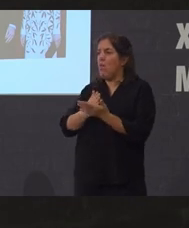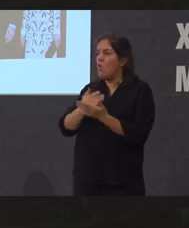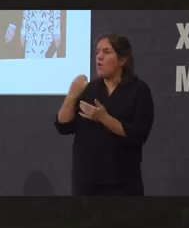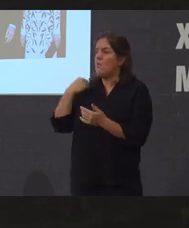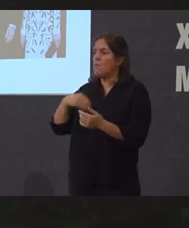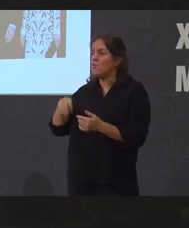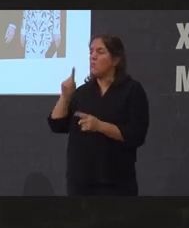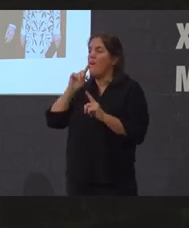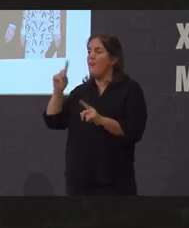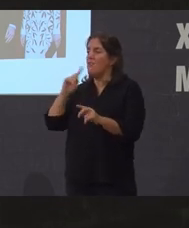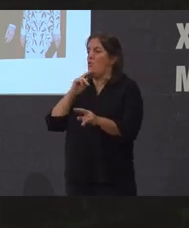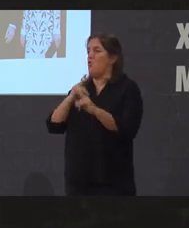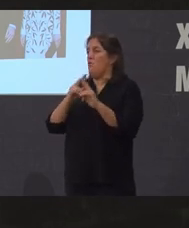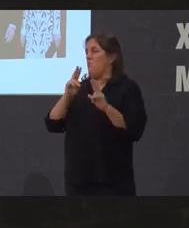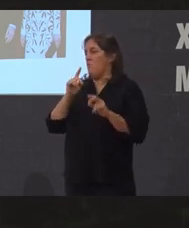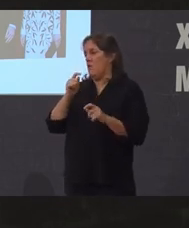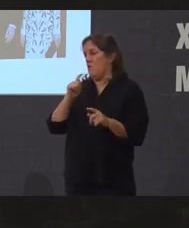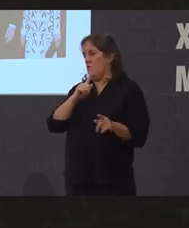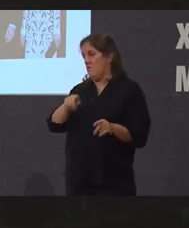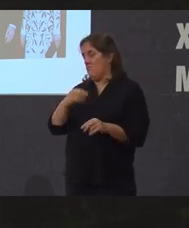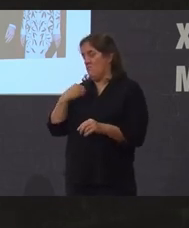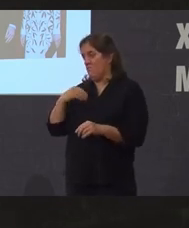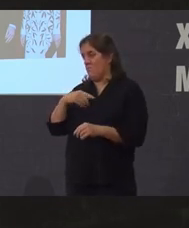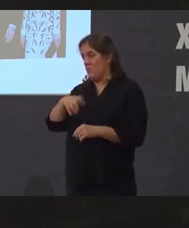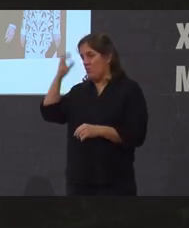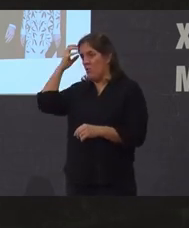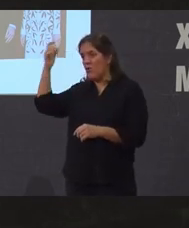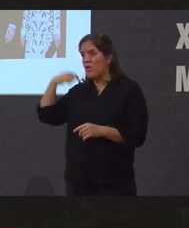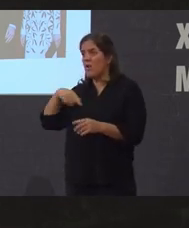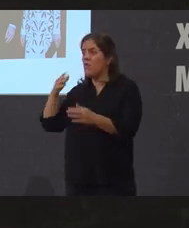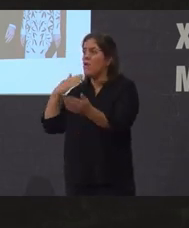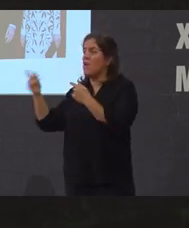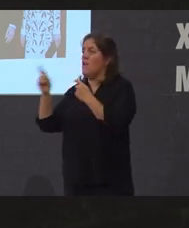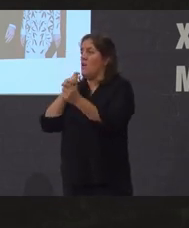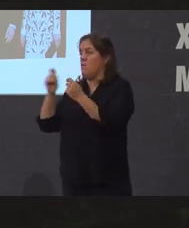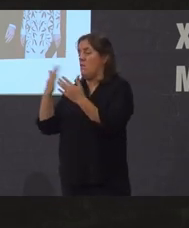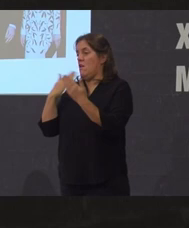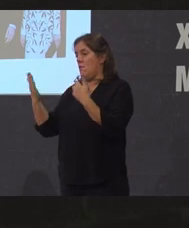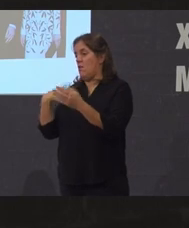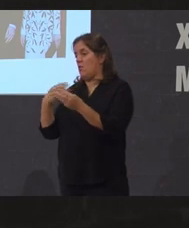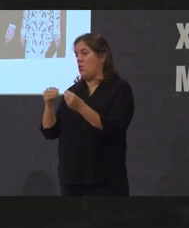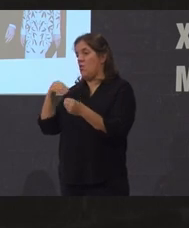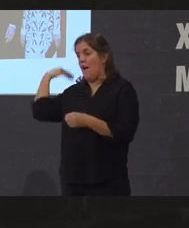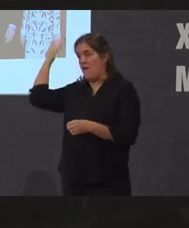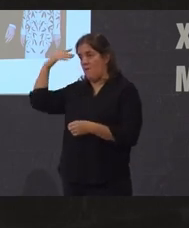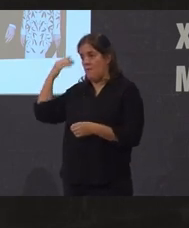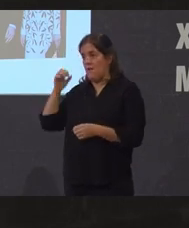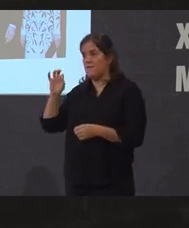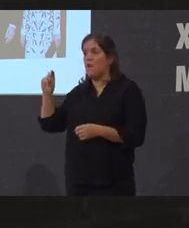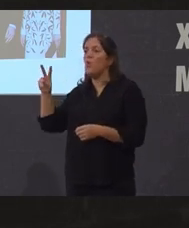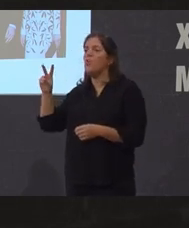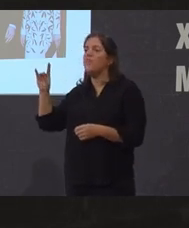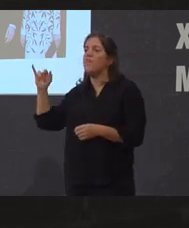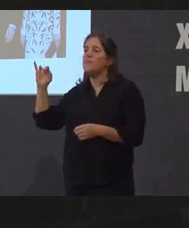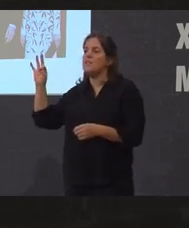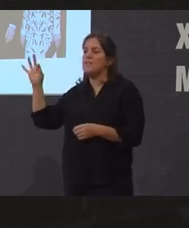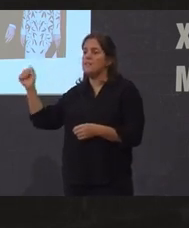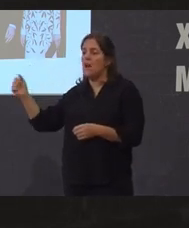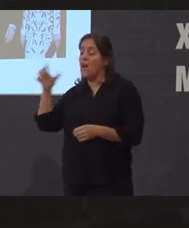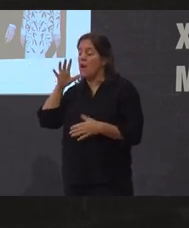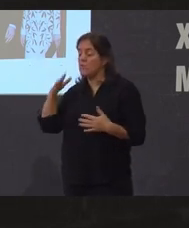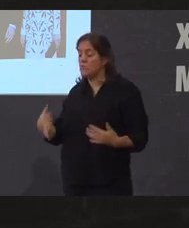para negocios deste tipo con Arabia Saudita. E a día de hoxe,